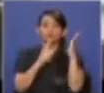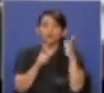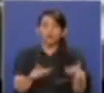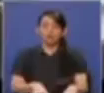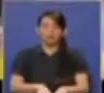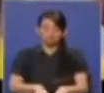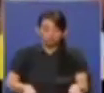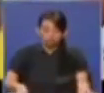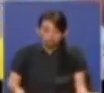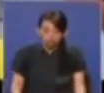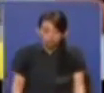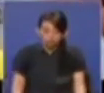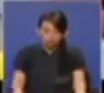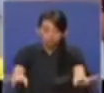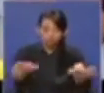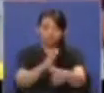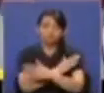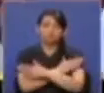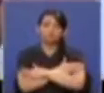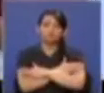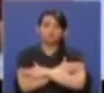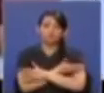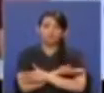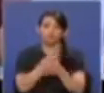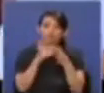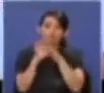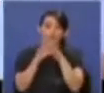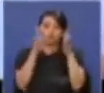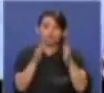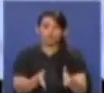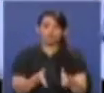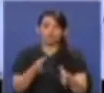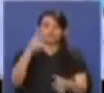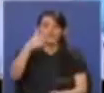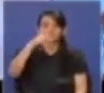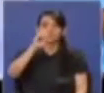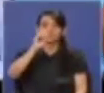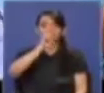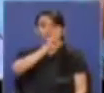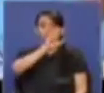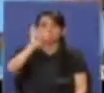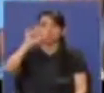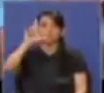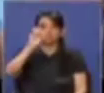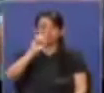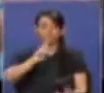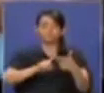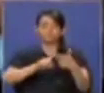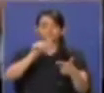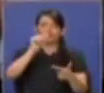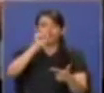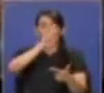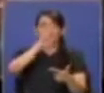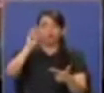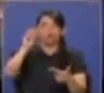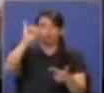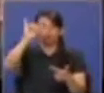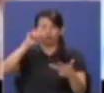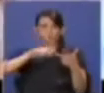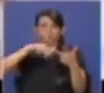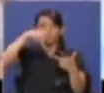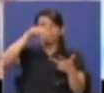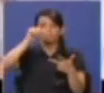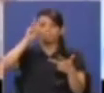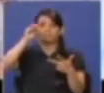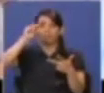alcantarillado. Específicamente un saludo a los compañeros de Chorrillo que están aquí presentes, del Arroyo, no sé si han venido, de Las Pampas, Piles, Río